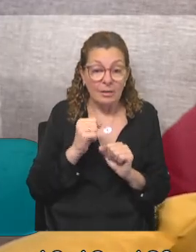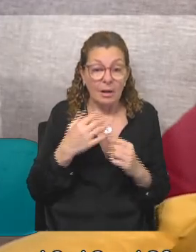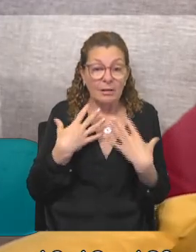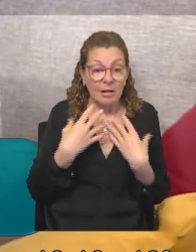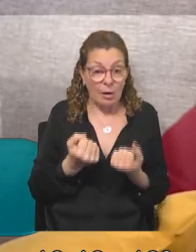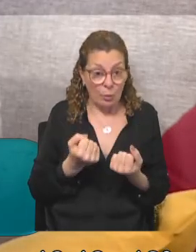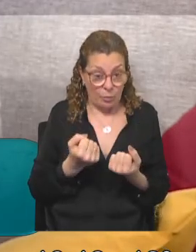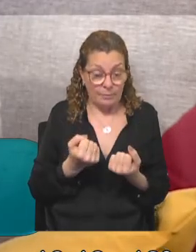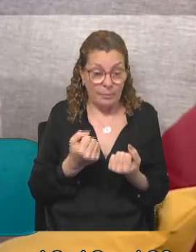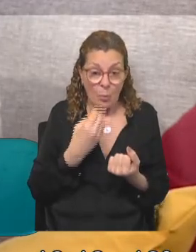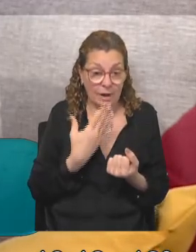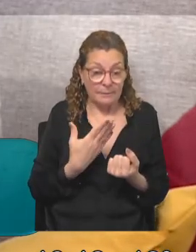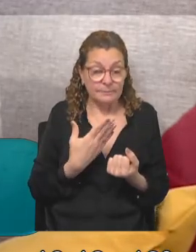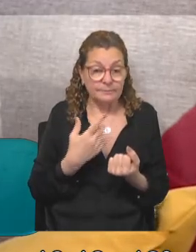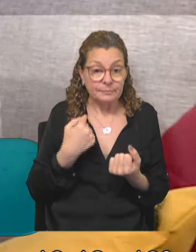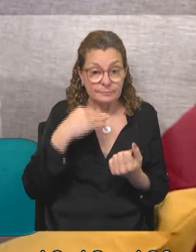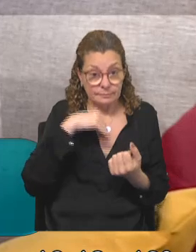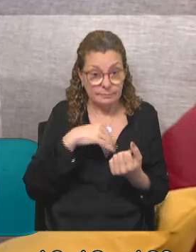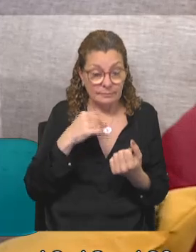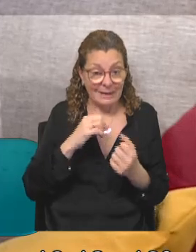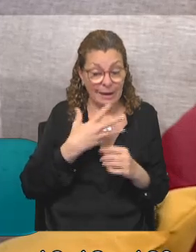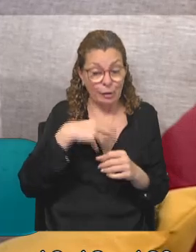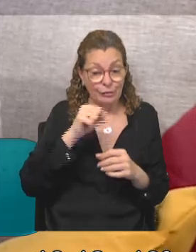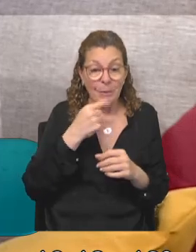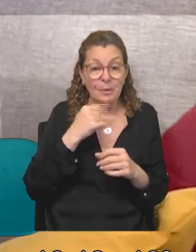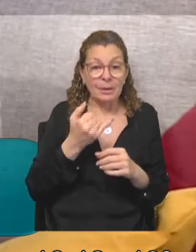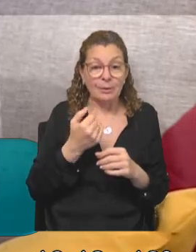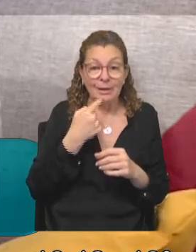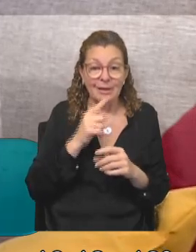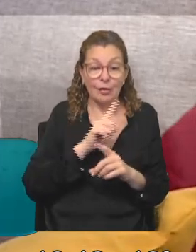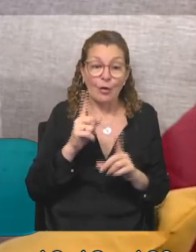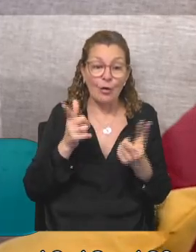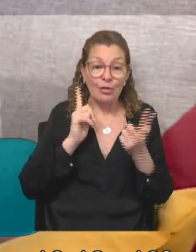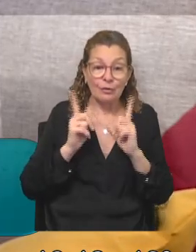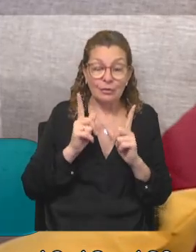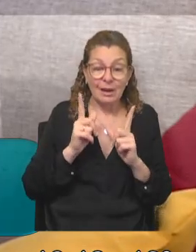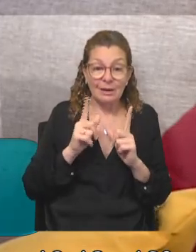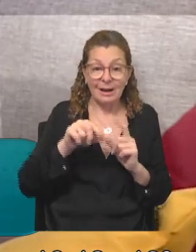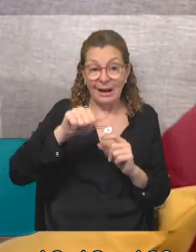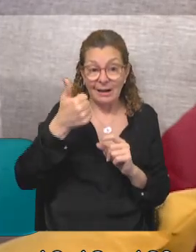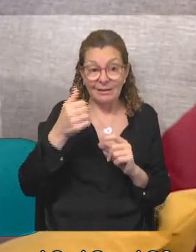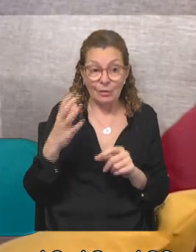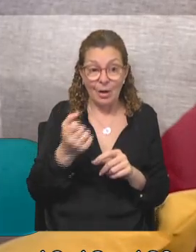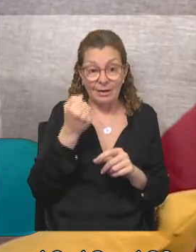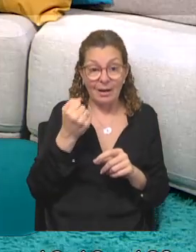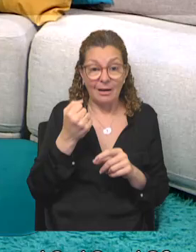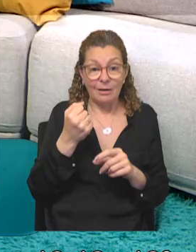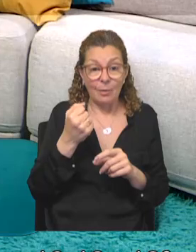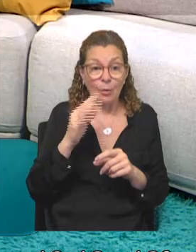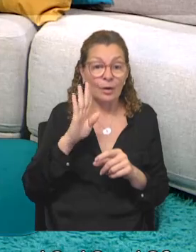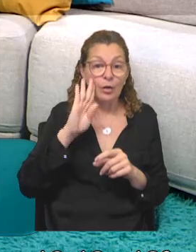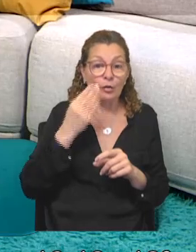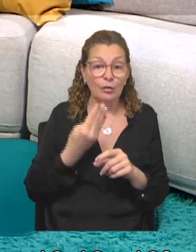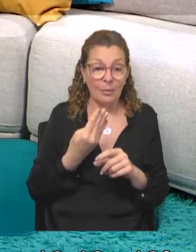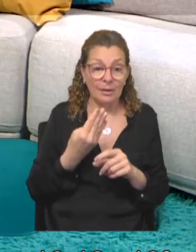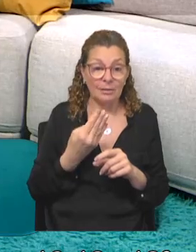en tu caso, Fito, lo sea. Pero en un diálogo interno que nos lleva a no disfrutar el éxito, a no disfrutar un reconocimiento positivo.